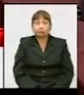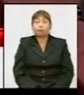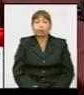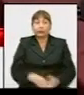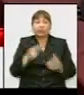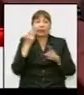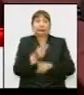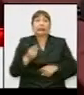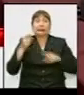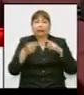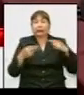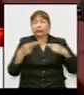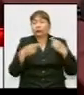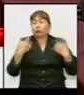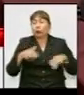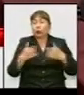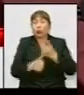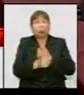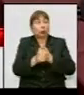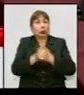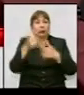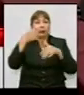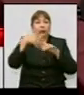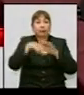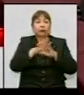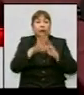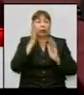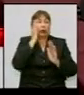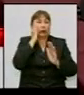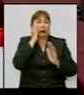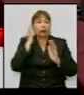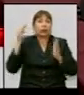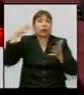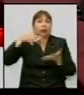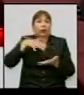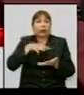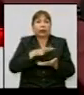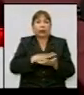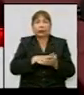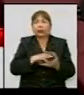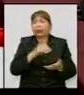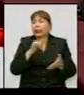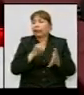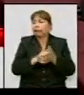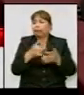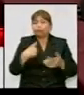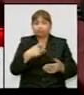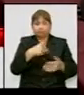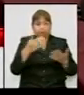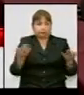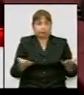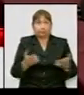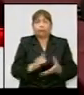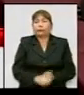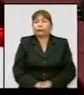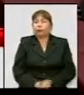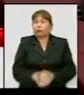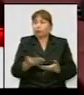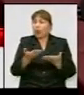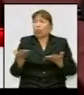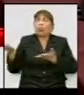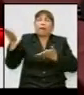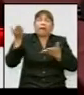ataques. Los más peligrosos son los internos, porque conocen las vulnerabilidades. En el caso de procedencia,